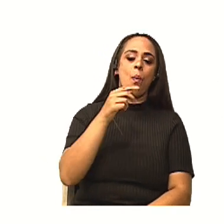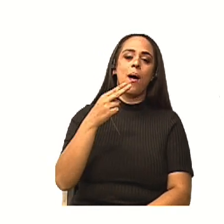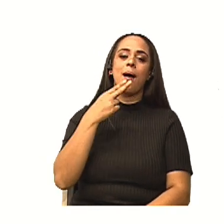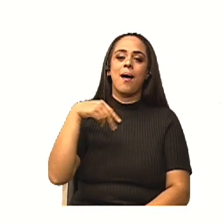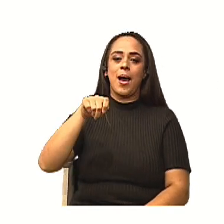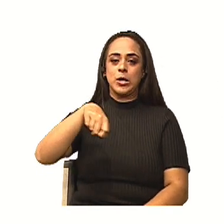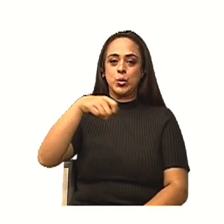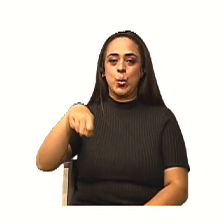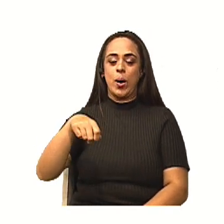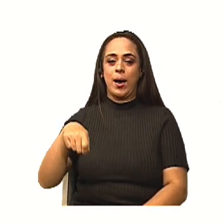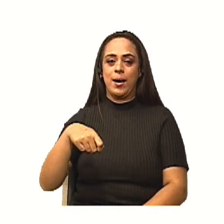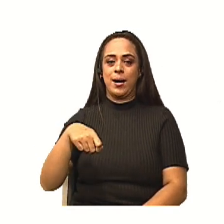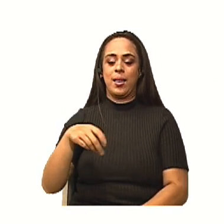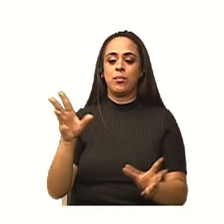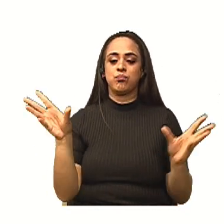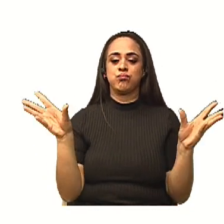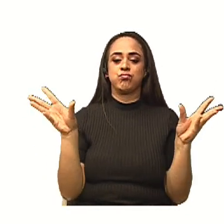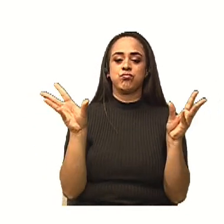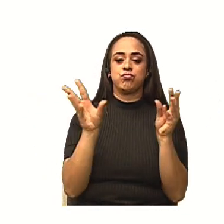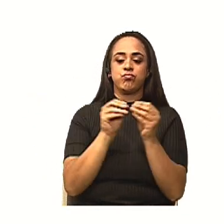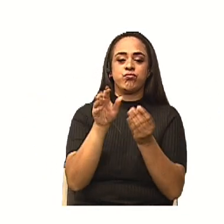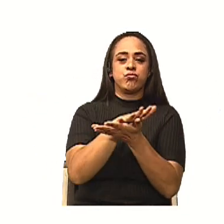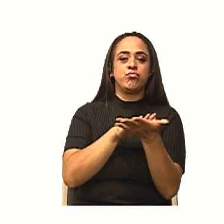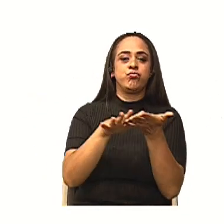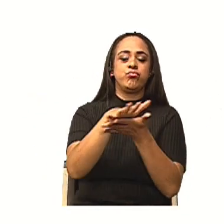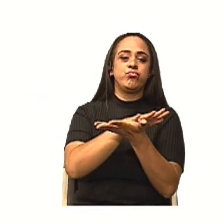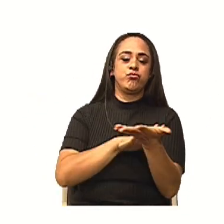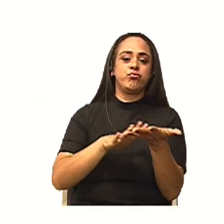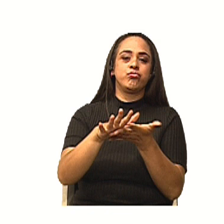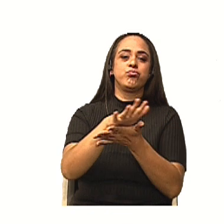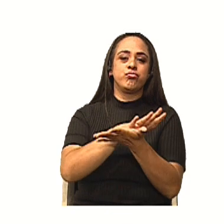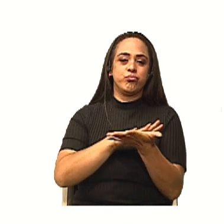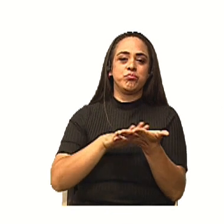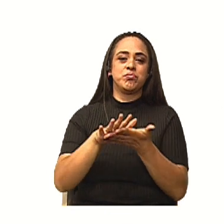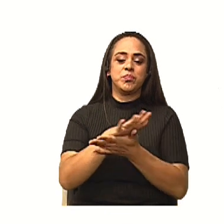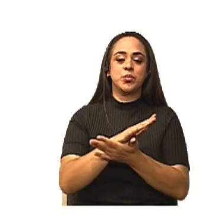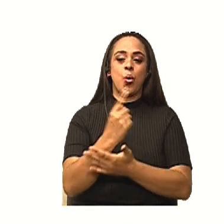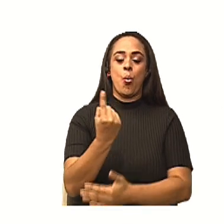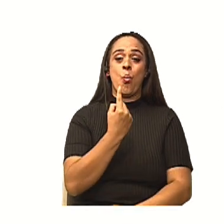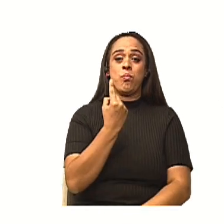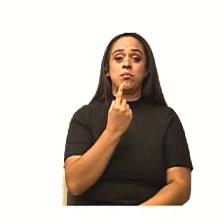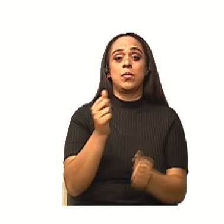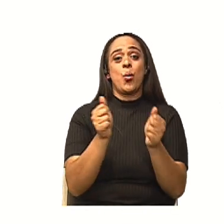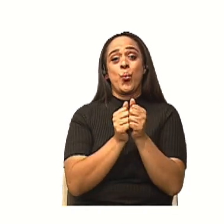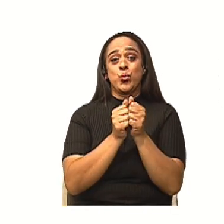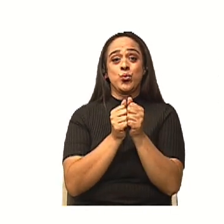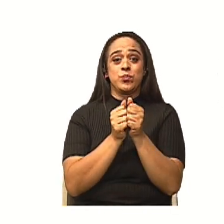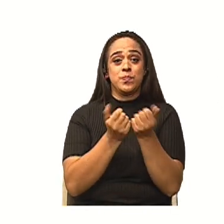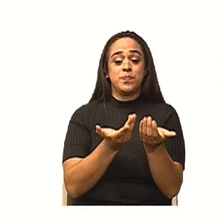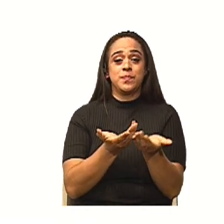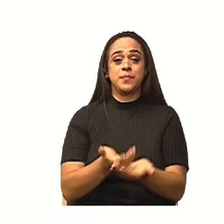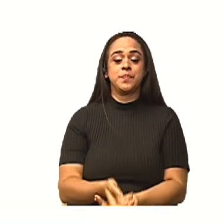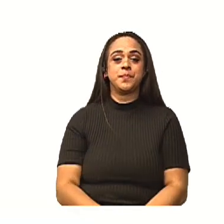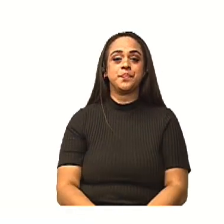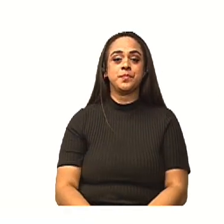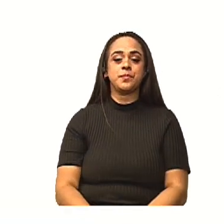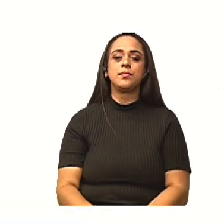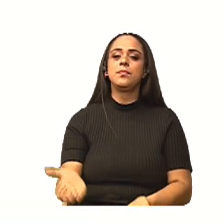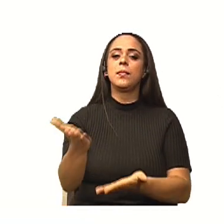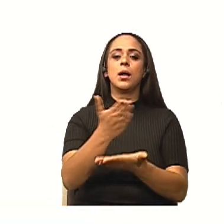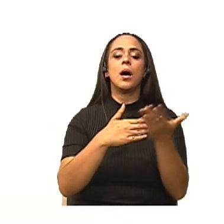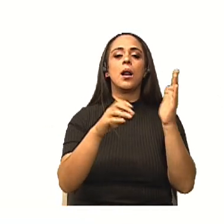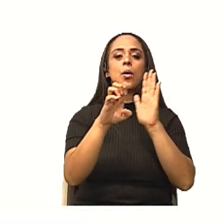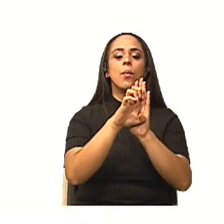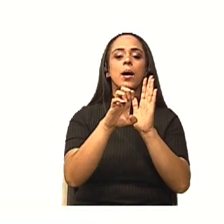ni tengo azúcar porque se disolvieron y son una única sustancia en una sola fase. Algunos ejemplos